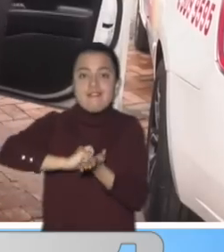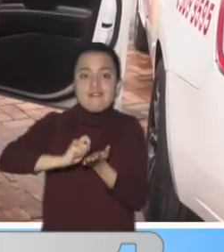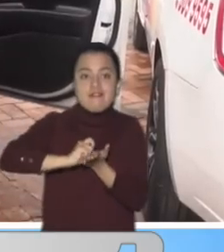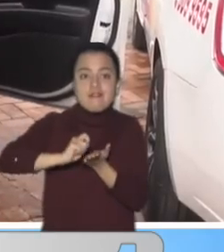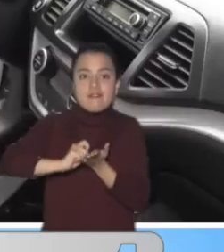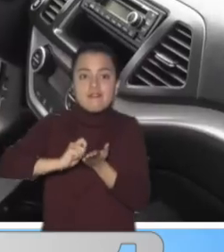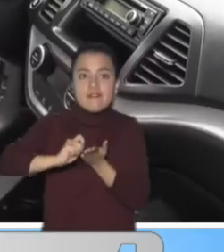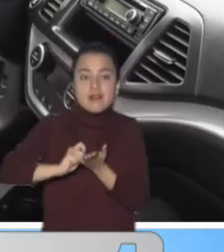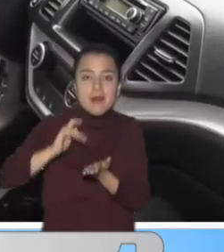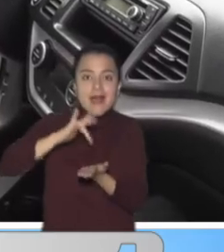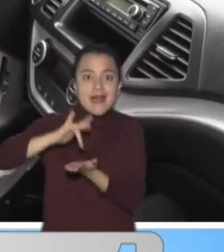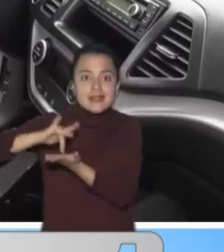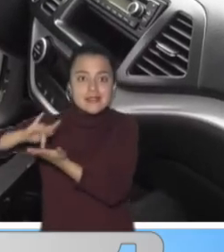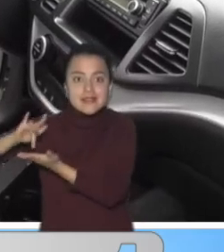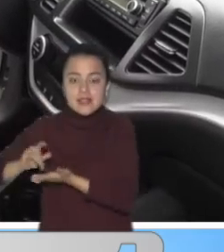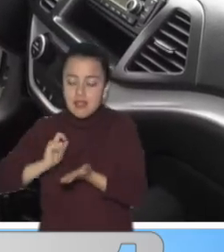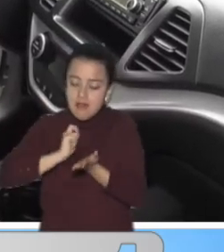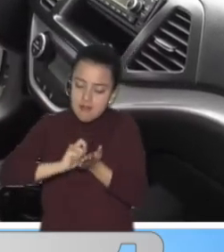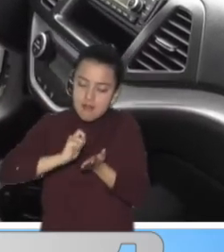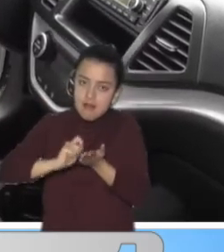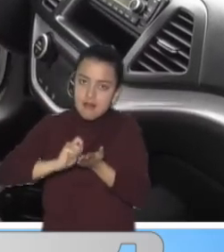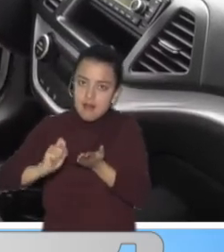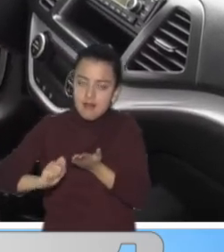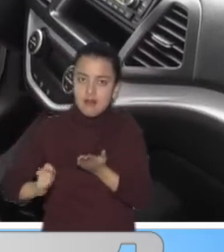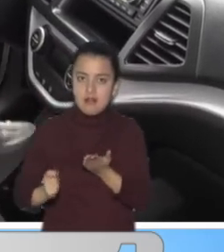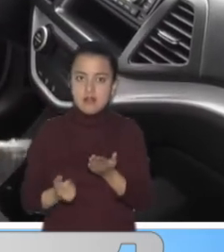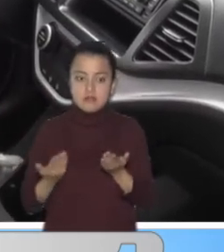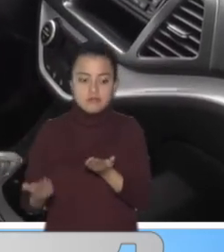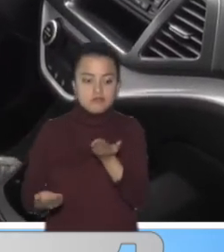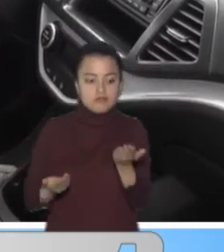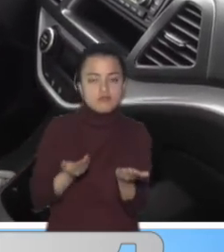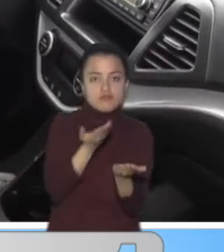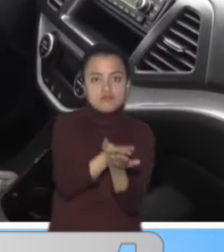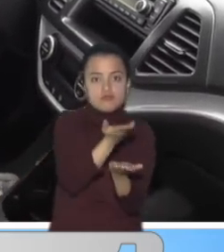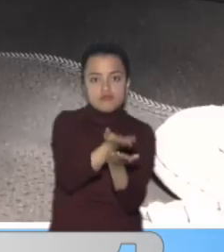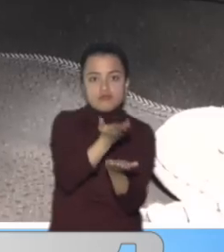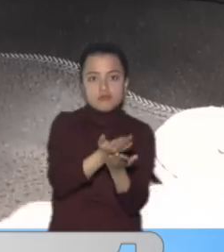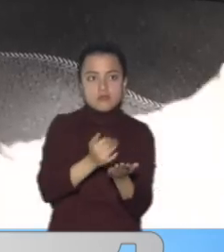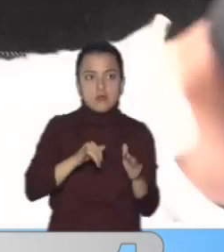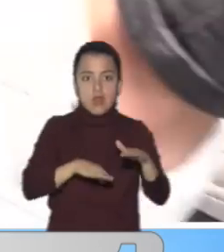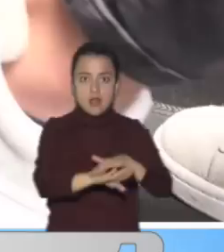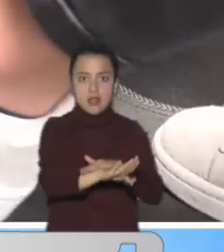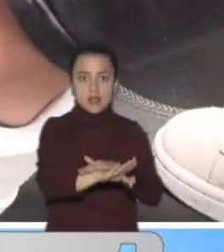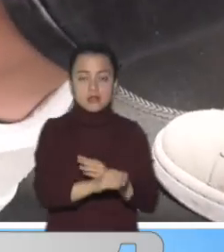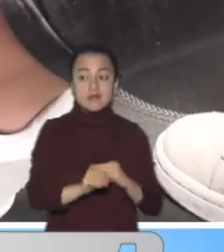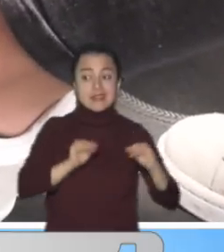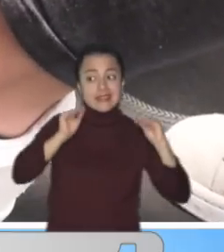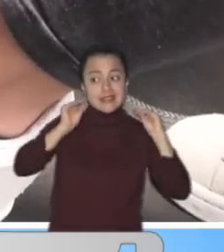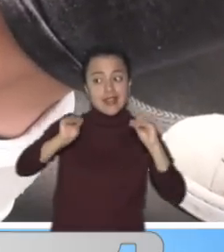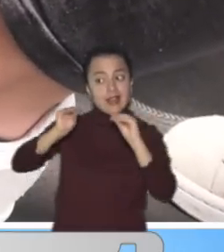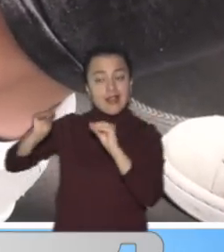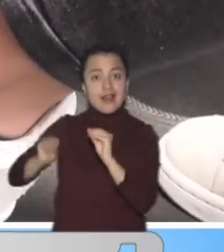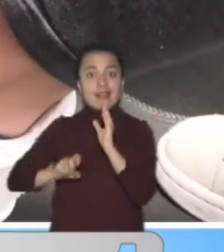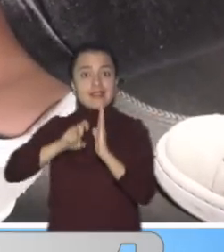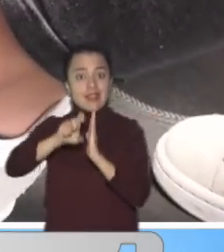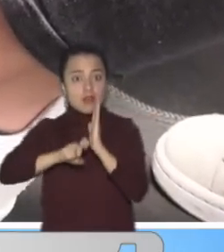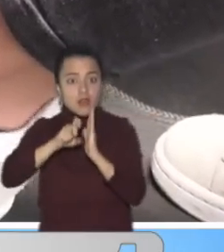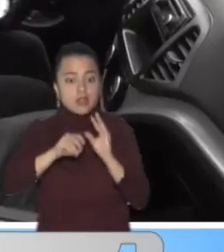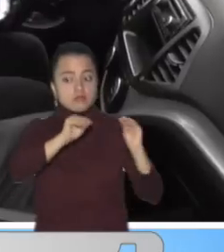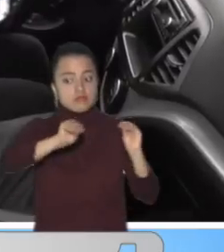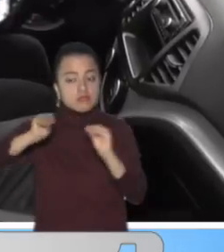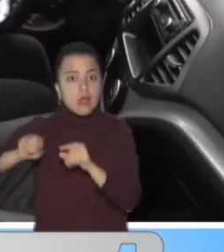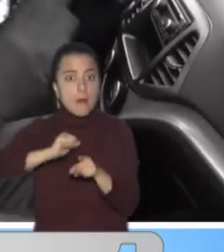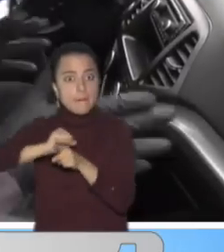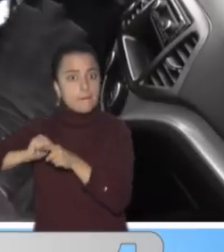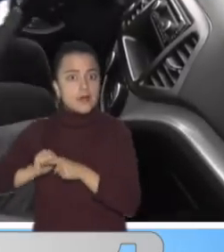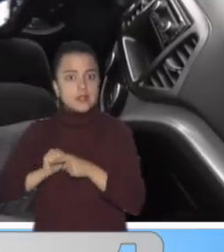17 sanciones son económicas? ¿De cuánto dinero estamos hablando? No, pues la Superintendencia desde el 2020 viene teniendo una actividad